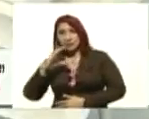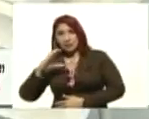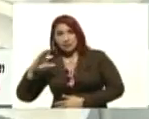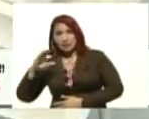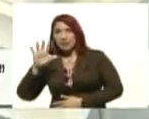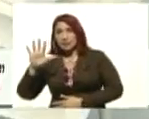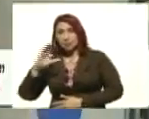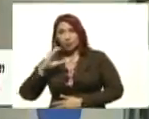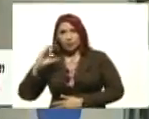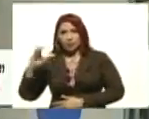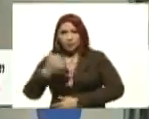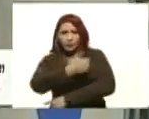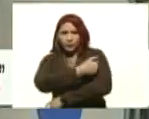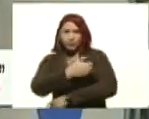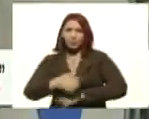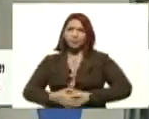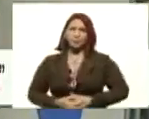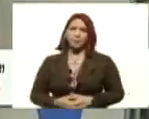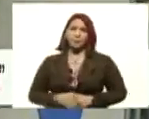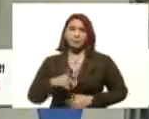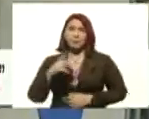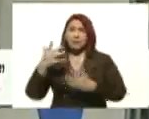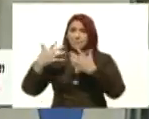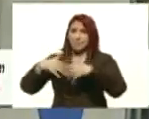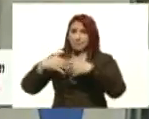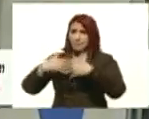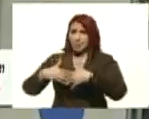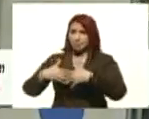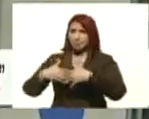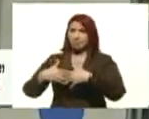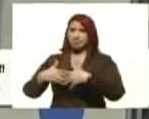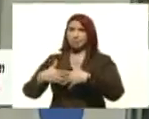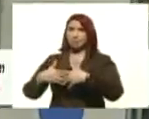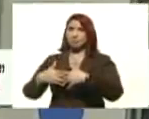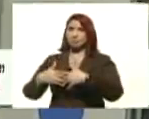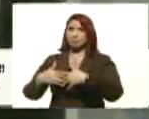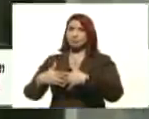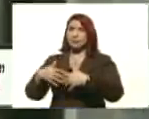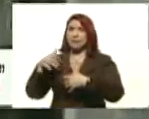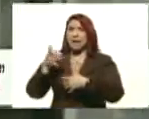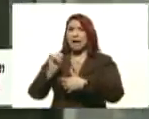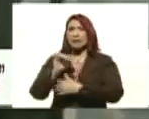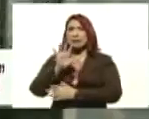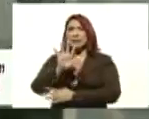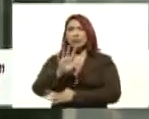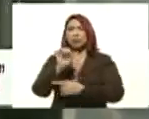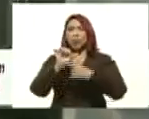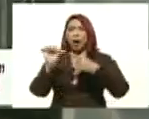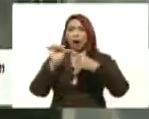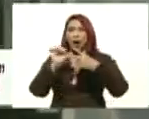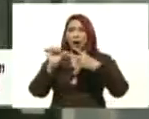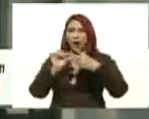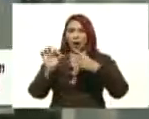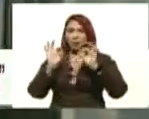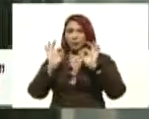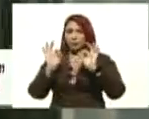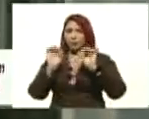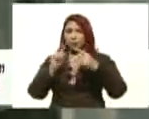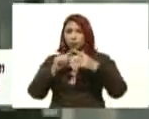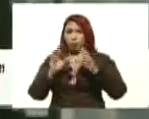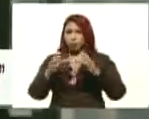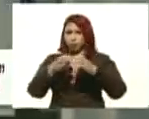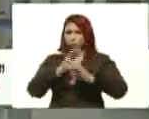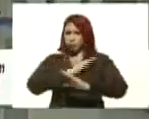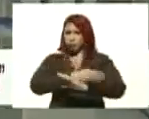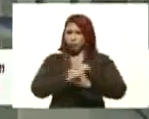de 5 cc. Esta planta, hermano presidente, cuenta con 5 áreas específicas. Son equipos muy